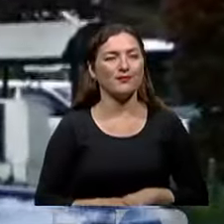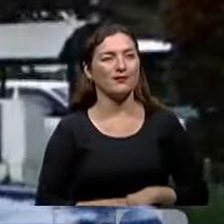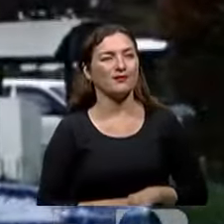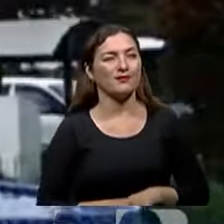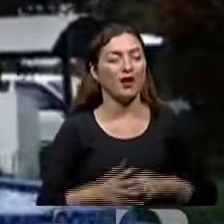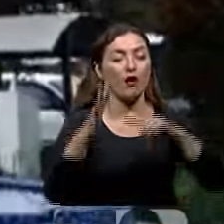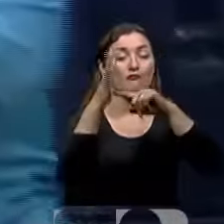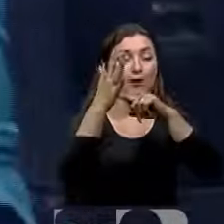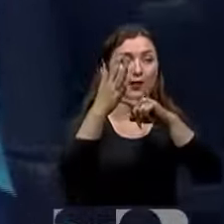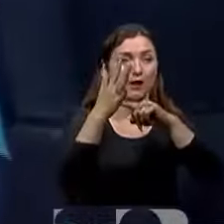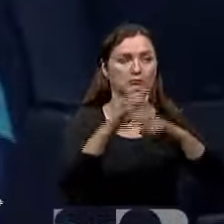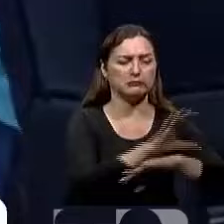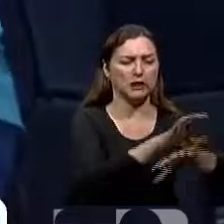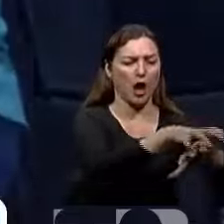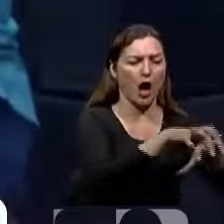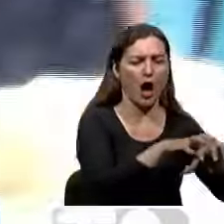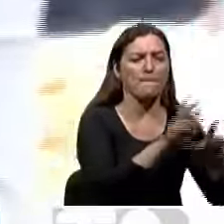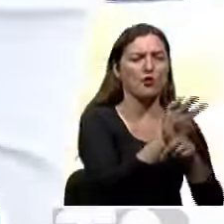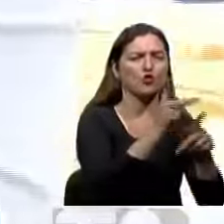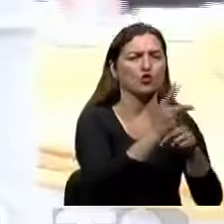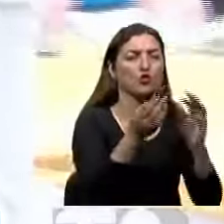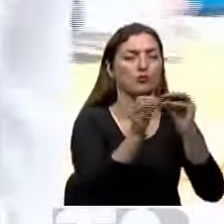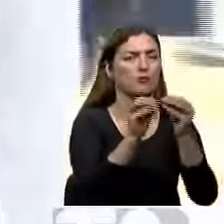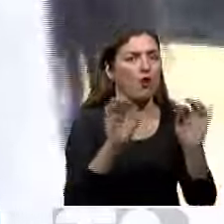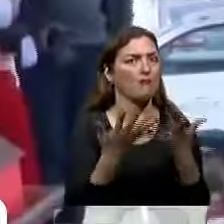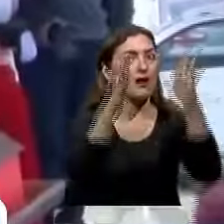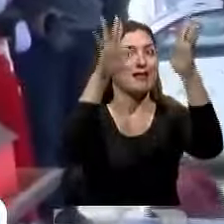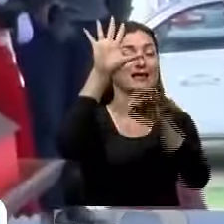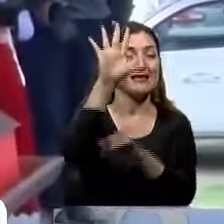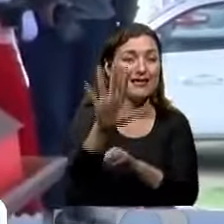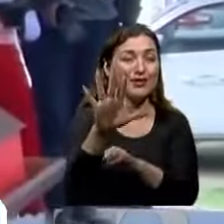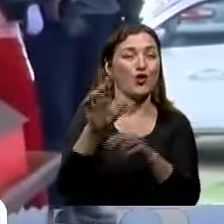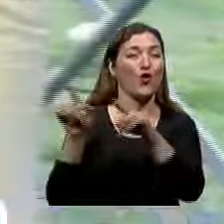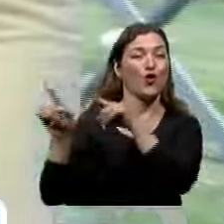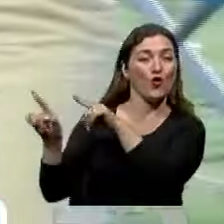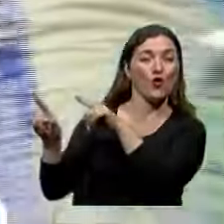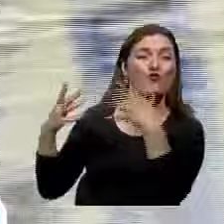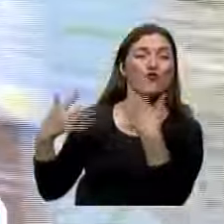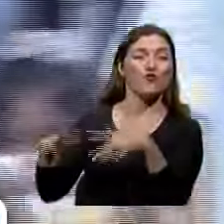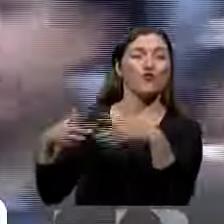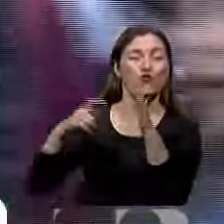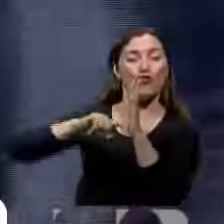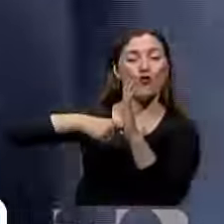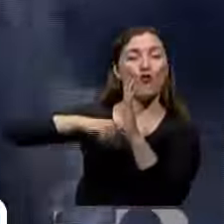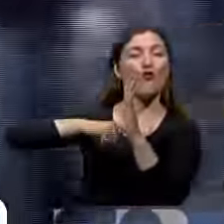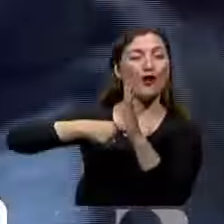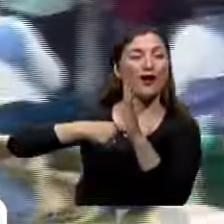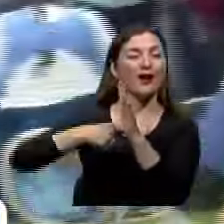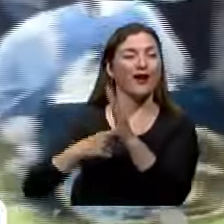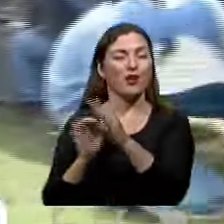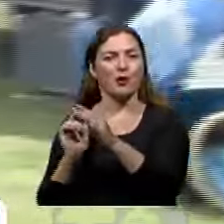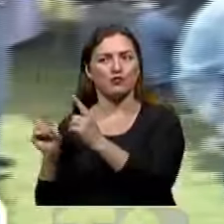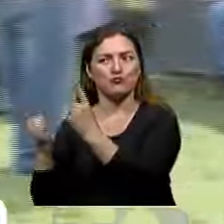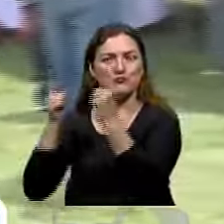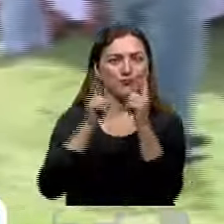Con la Feria Agroproductiva se desarrolló el quinto Festival del Cuy en Jatumpamba de San Miguel de Porotos. Hasta este lugar se dieron cita decenas